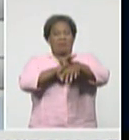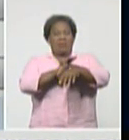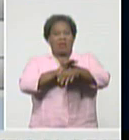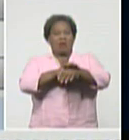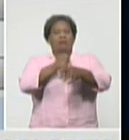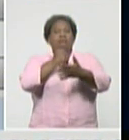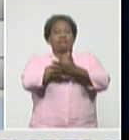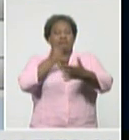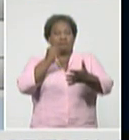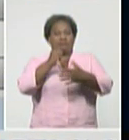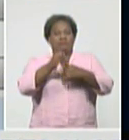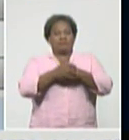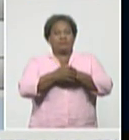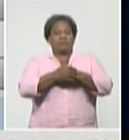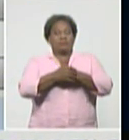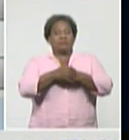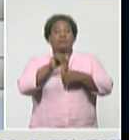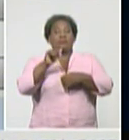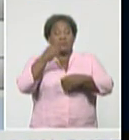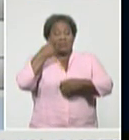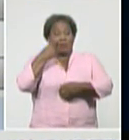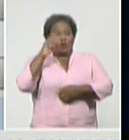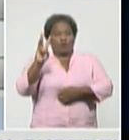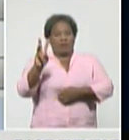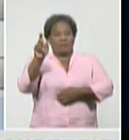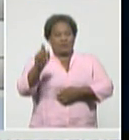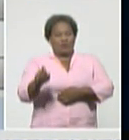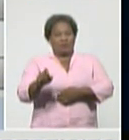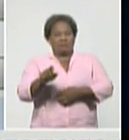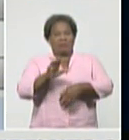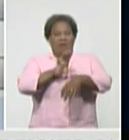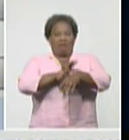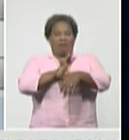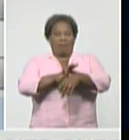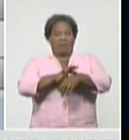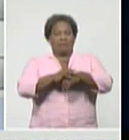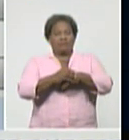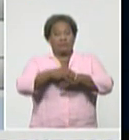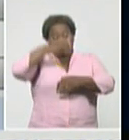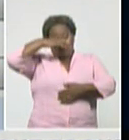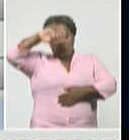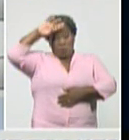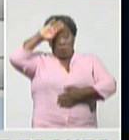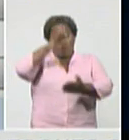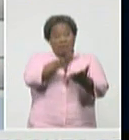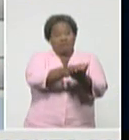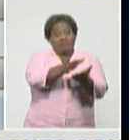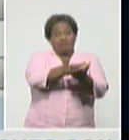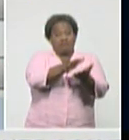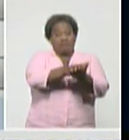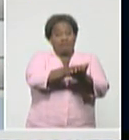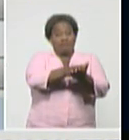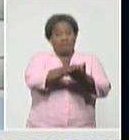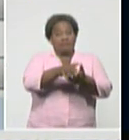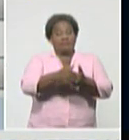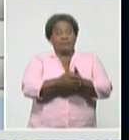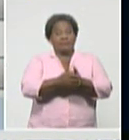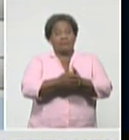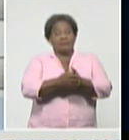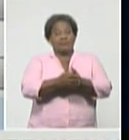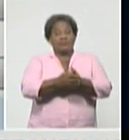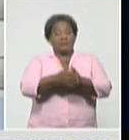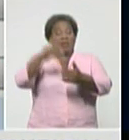detectó el SARS-CoV-2. De esta forma, Cuba acumula desde el comienzo